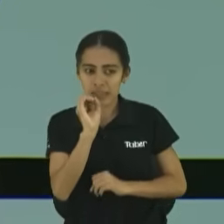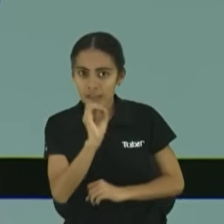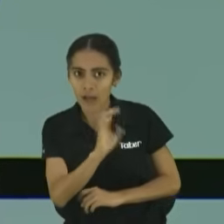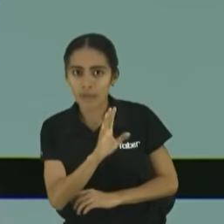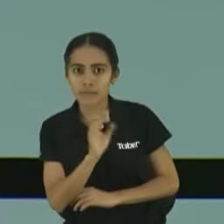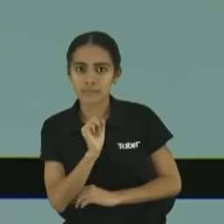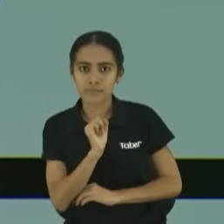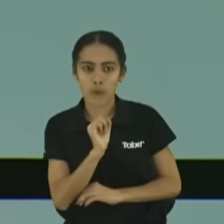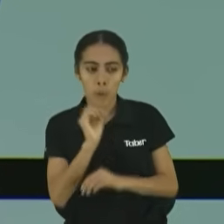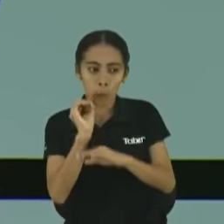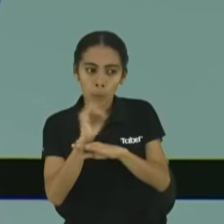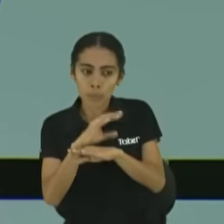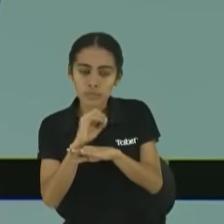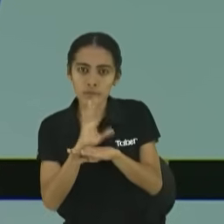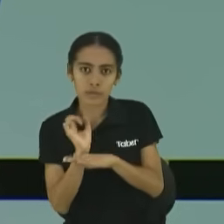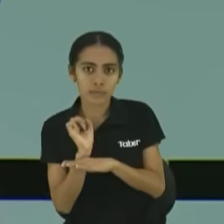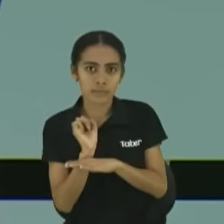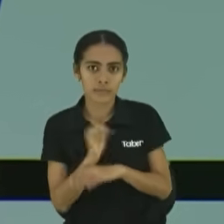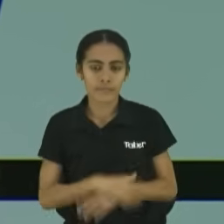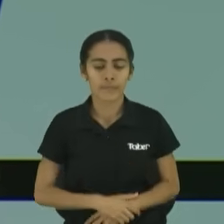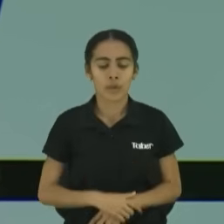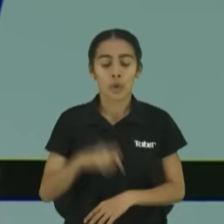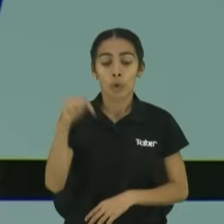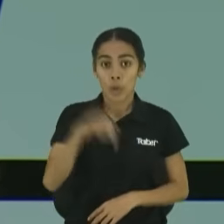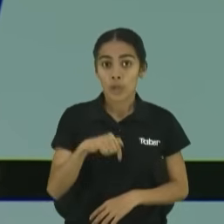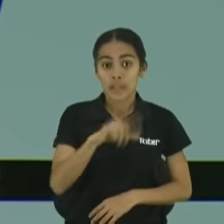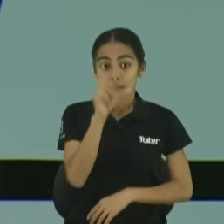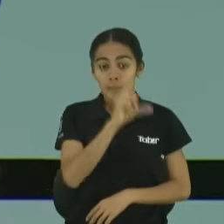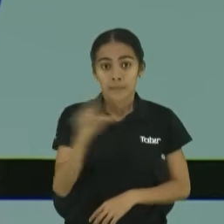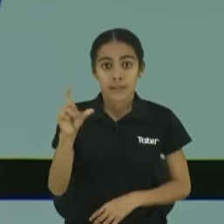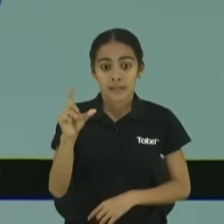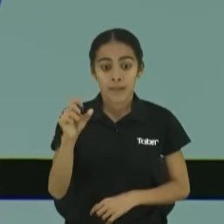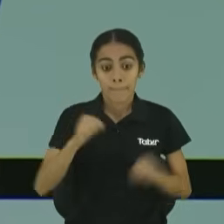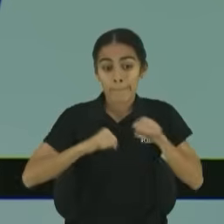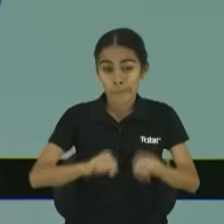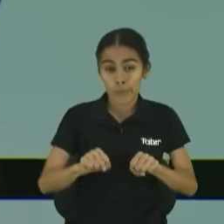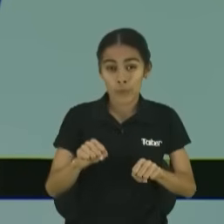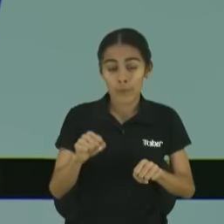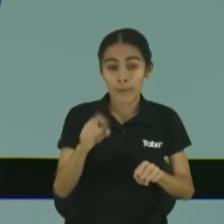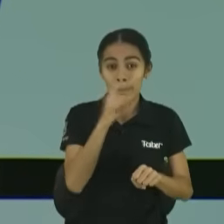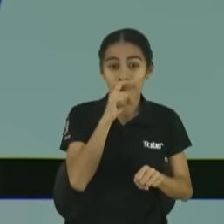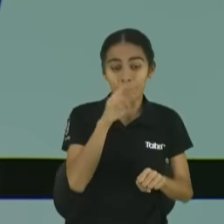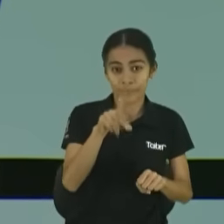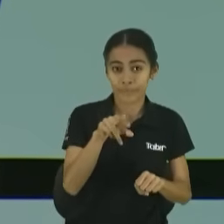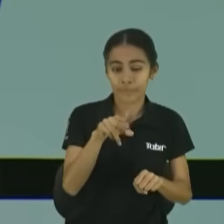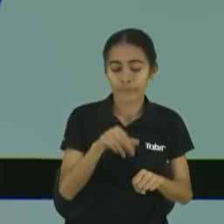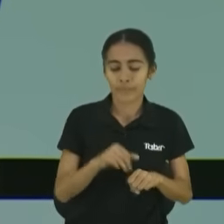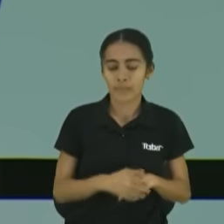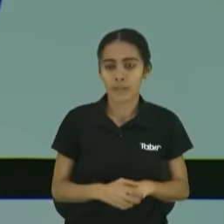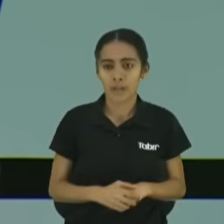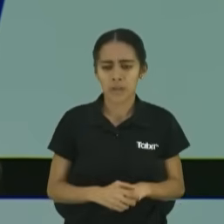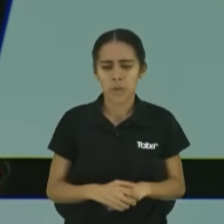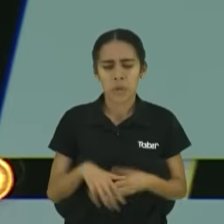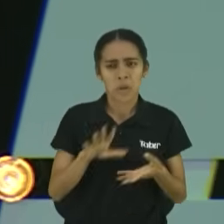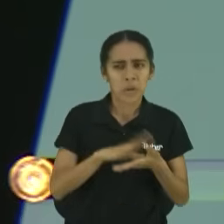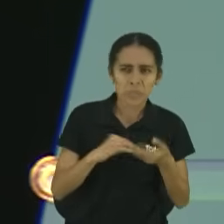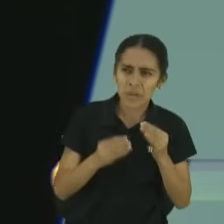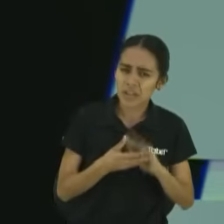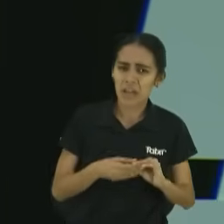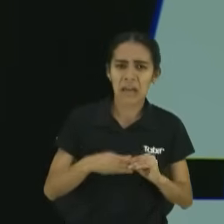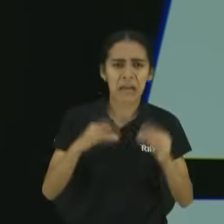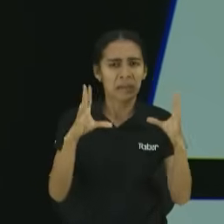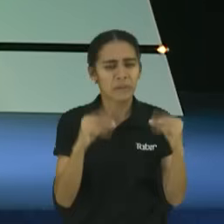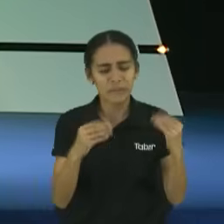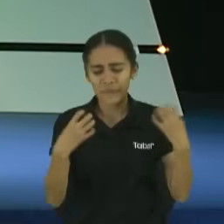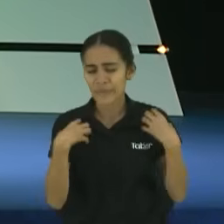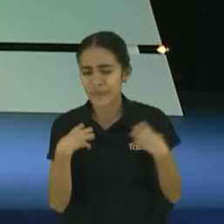Bueno, yo estaba despidiendo al padre de un buen amigo esta semana. Y curiosamente, platicando de su vida y de su legado y de su